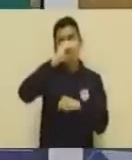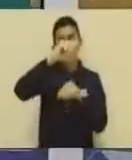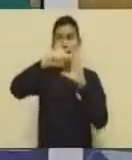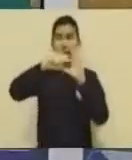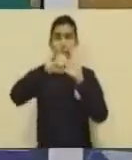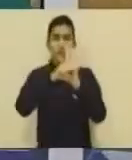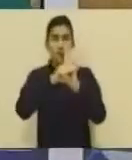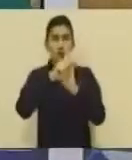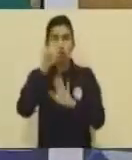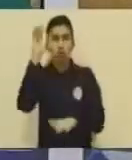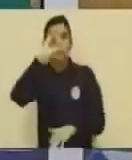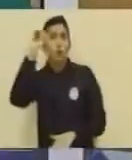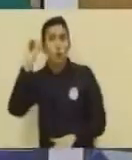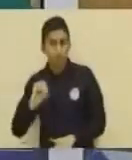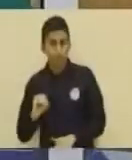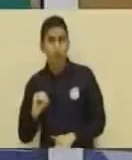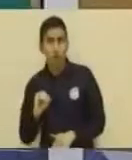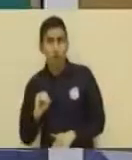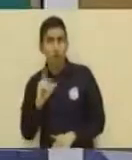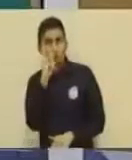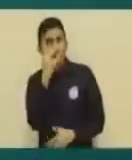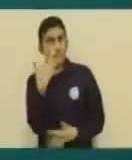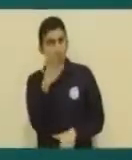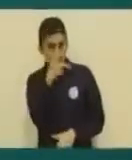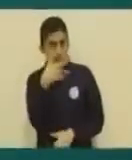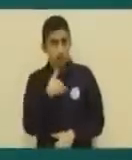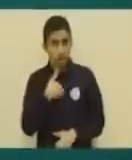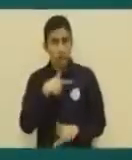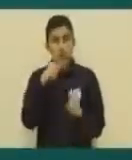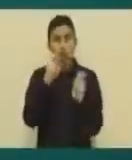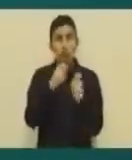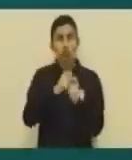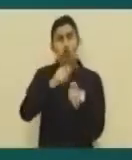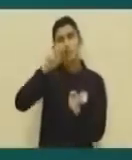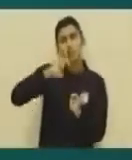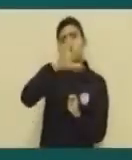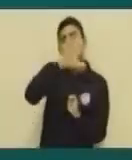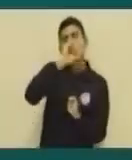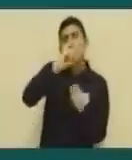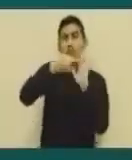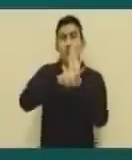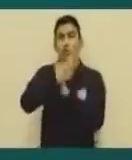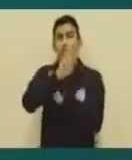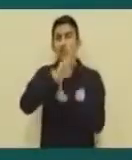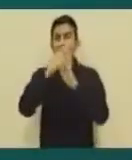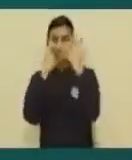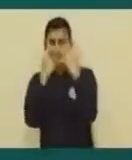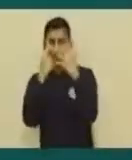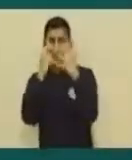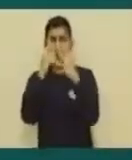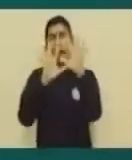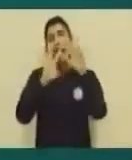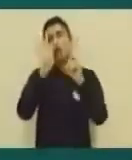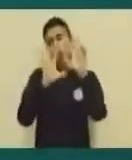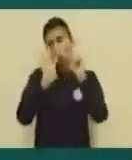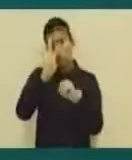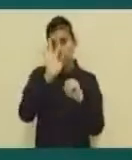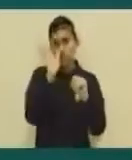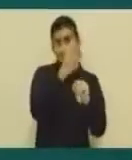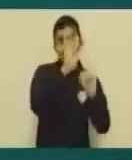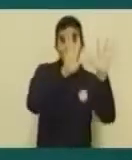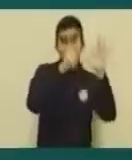el promedio y vamos obteniendo los puntos que tenemos aquí. 50 menos 36, 14. 10 menos